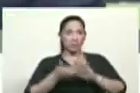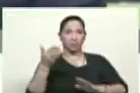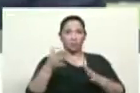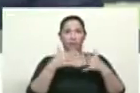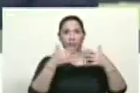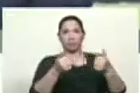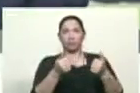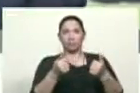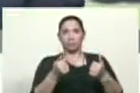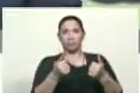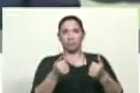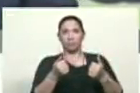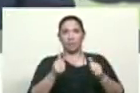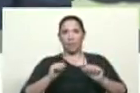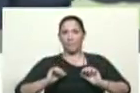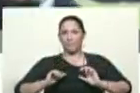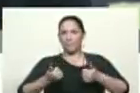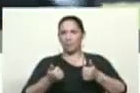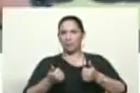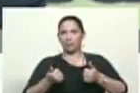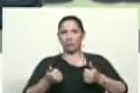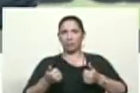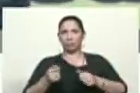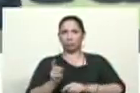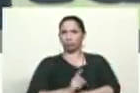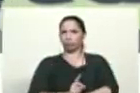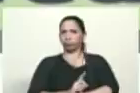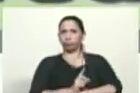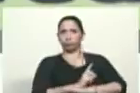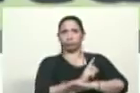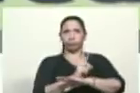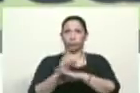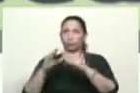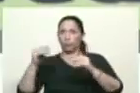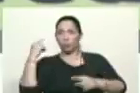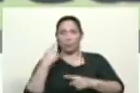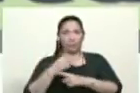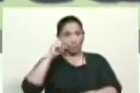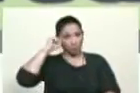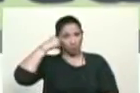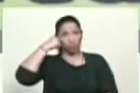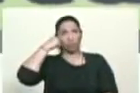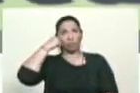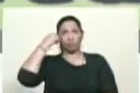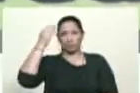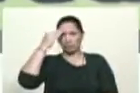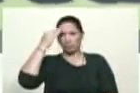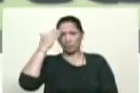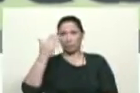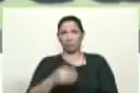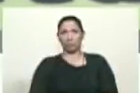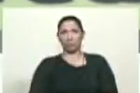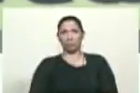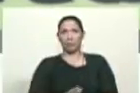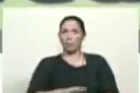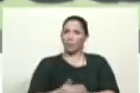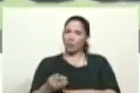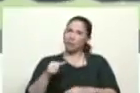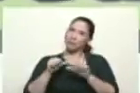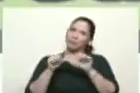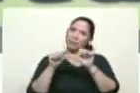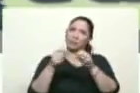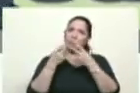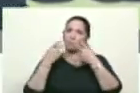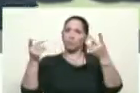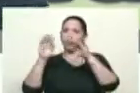dignidad, comenzaron inmediatamente. Todo eso hay que recordarlo, hay que tenerlo presente, porque hay que seguirle diciendo al mundo